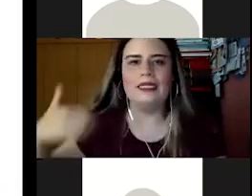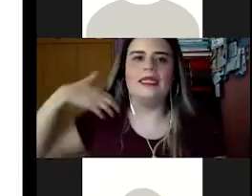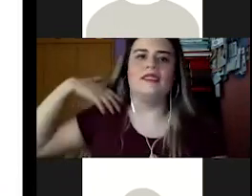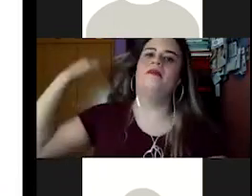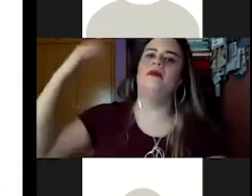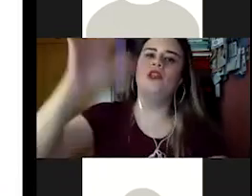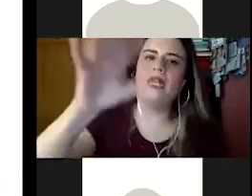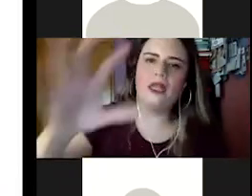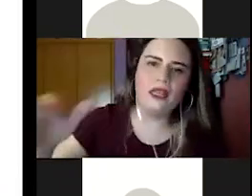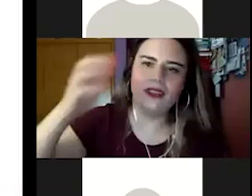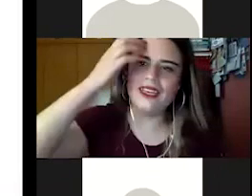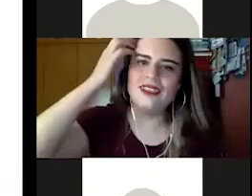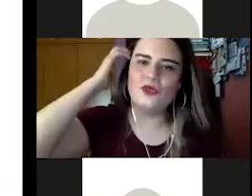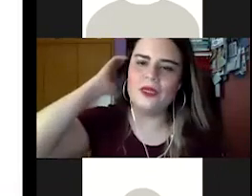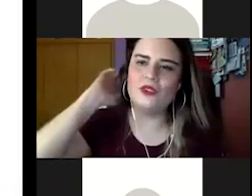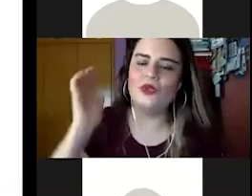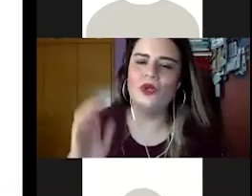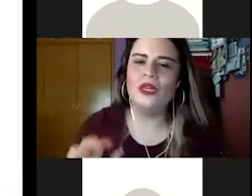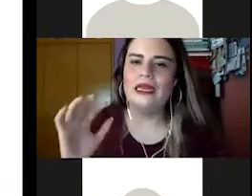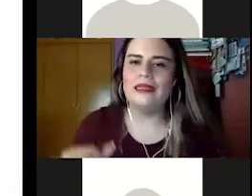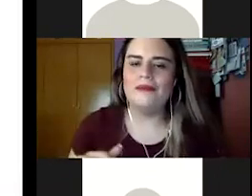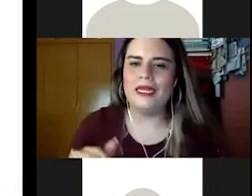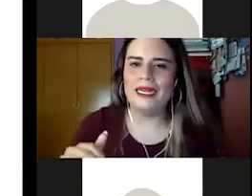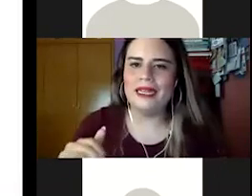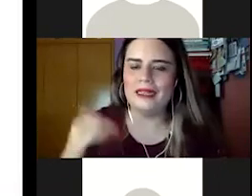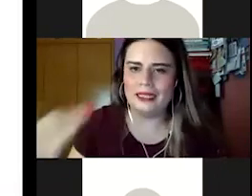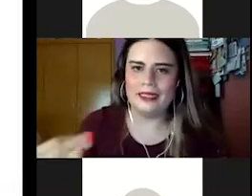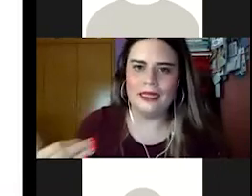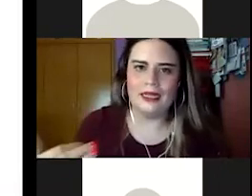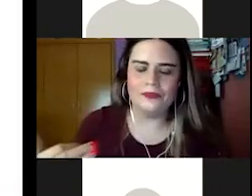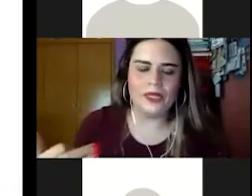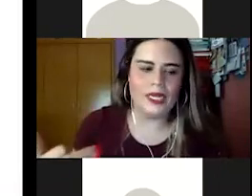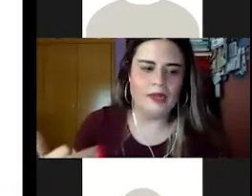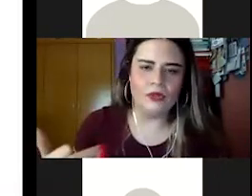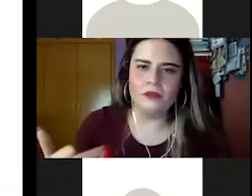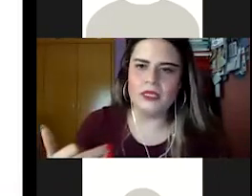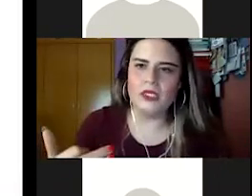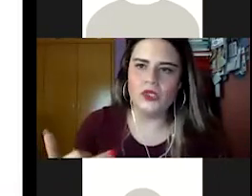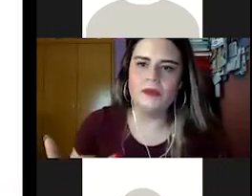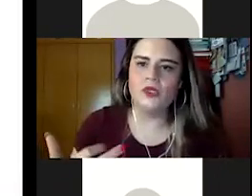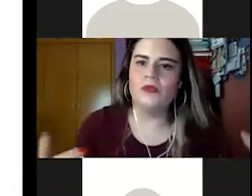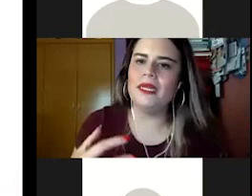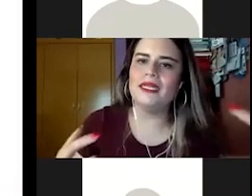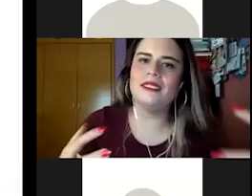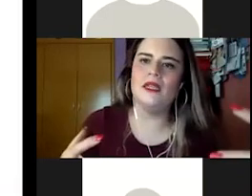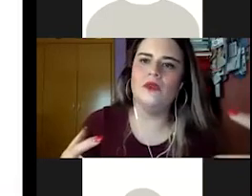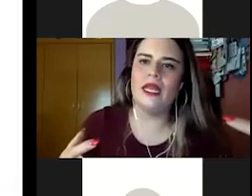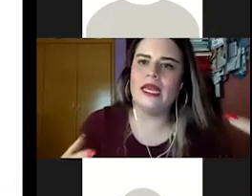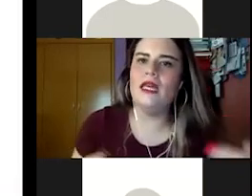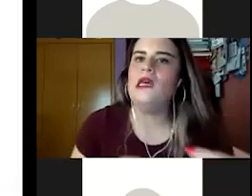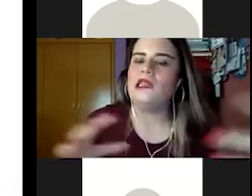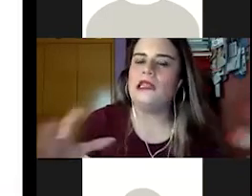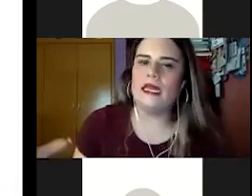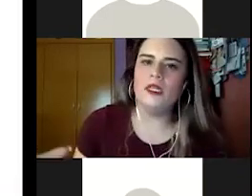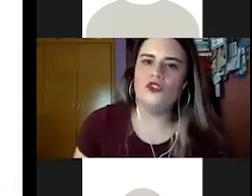complejidad detrás. Vamos a ver cada instrumento de manera detallada en la próxima sesión, pero sí para que se den una